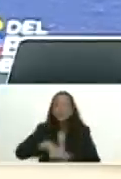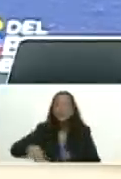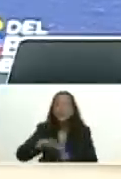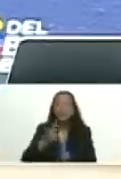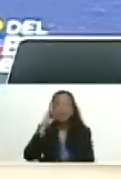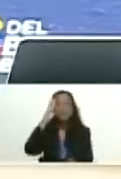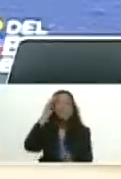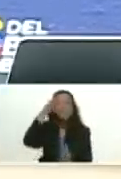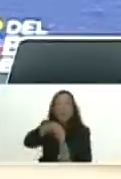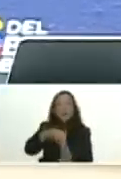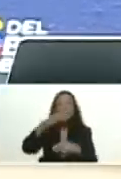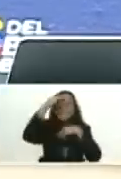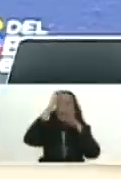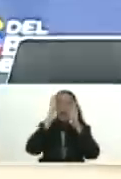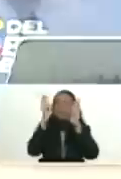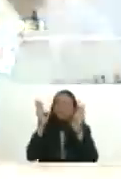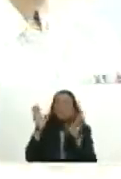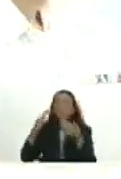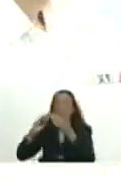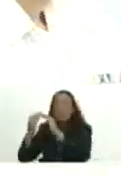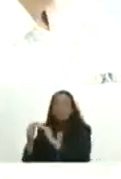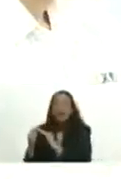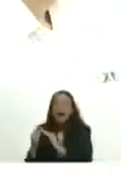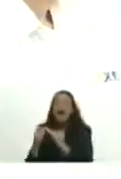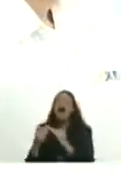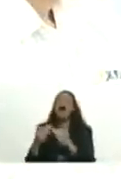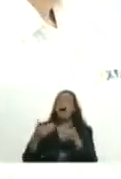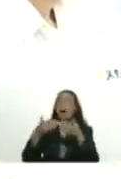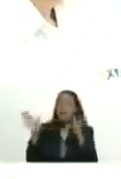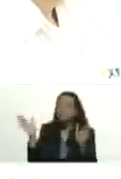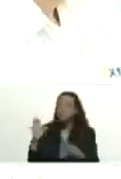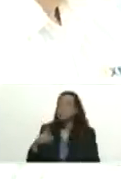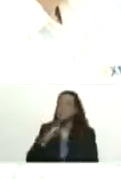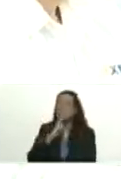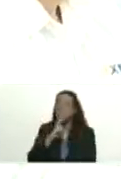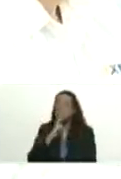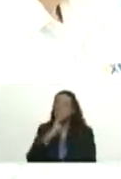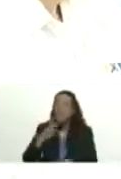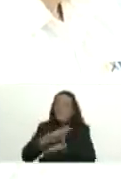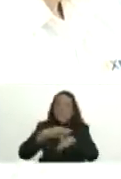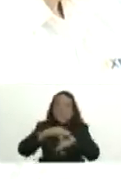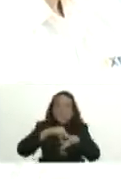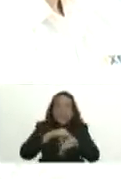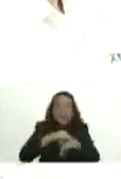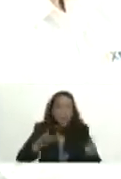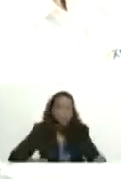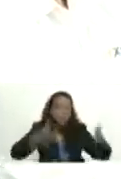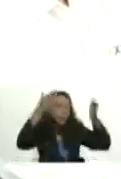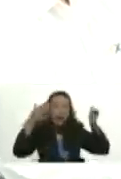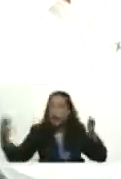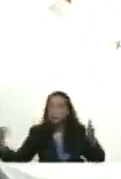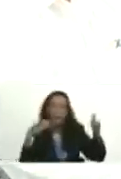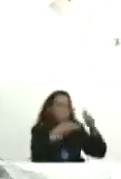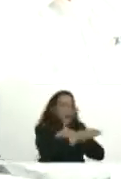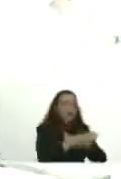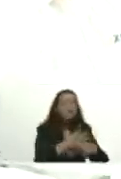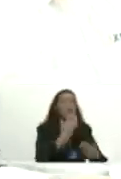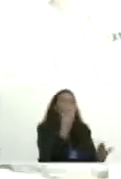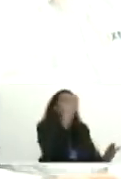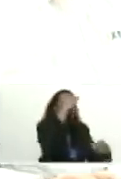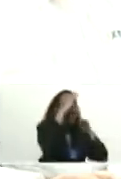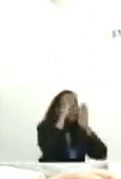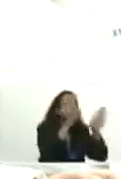manera directa, para escuchar a nuestro pueblo y para abrir las compuertas de los ministerios, de las gobernaciones, de